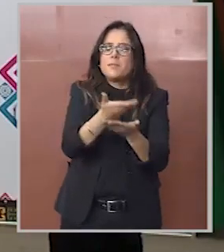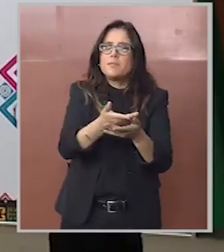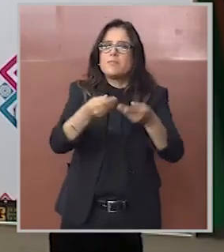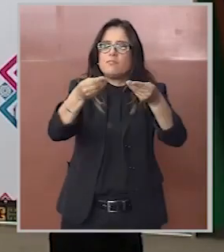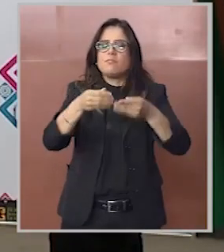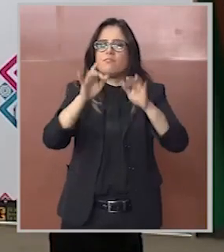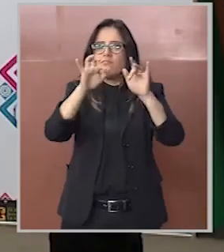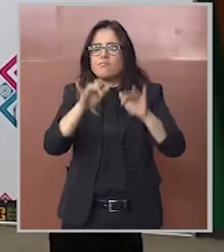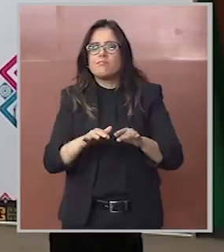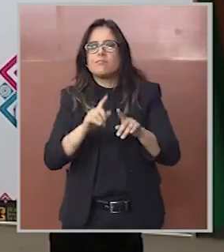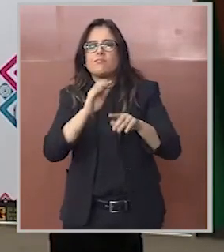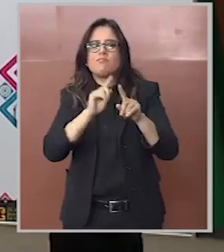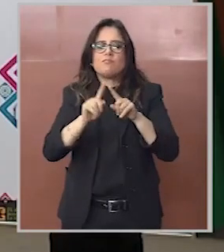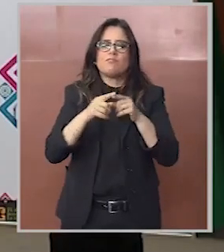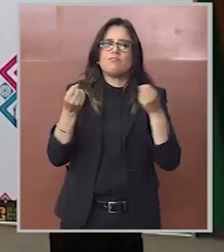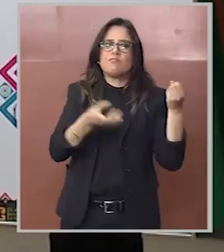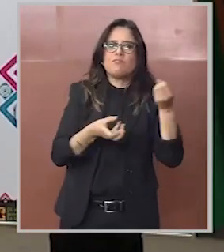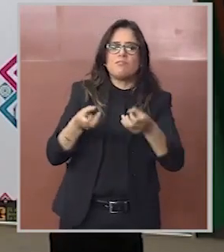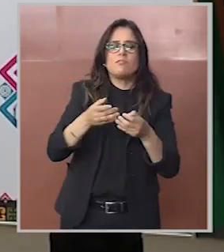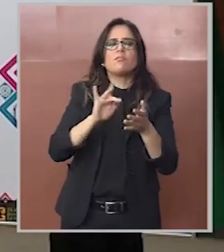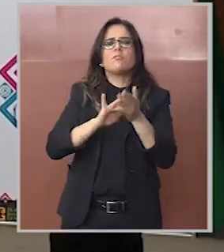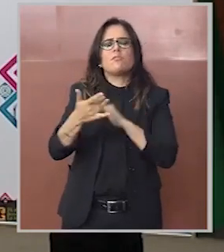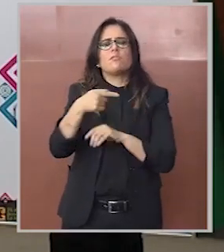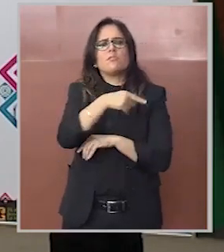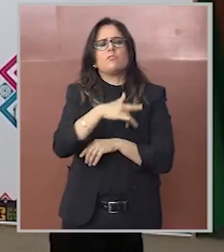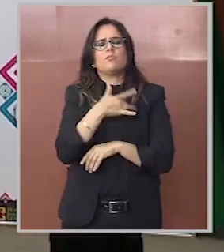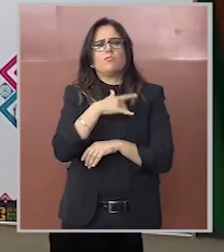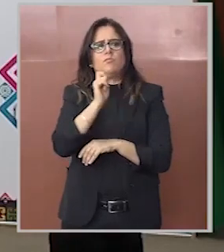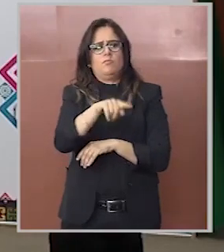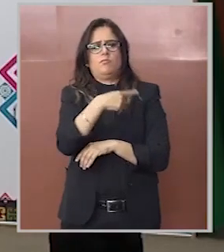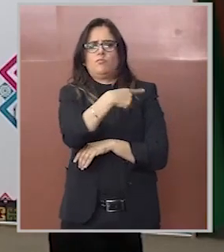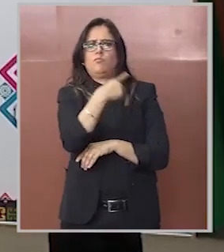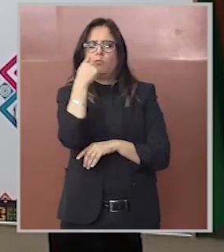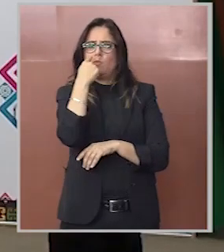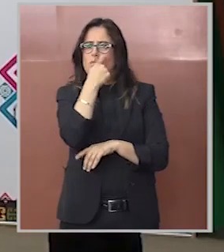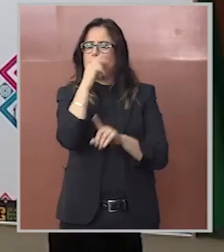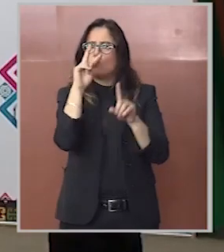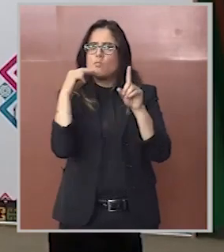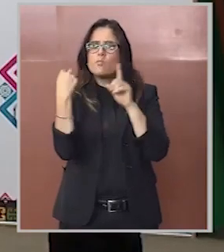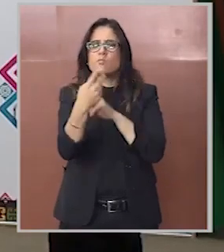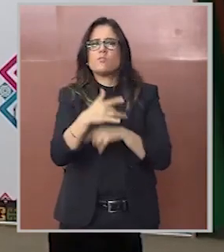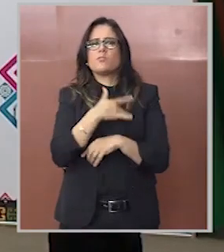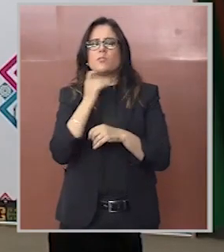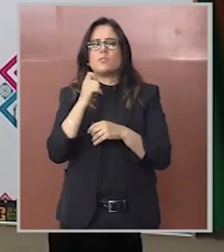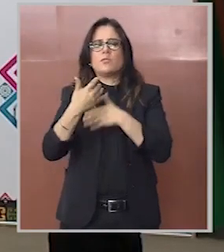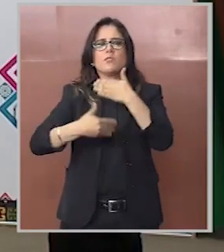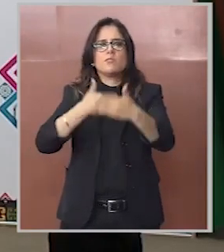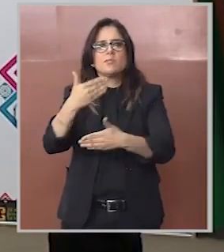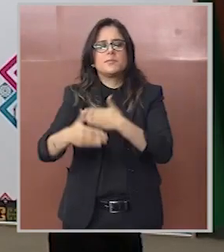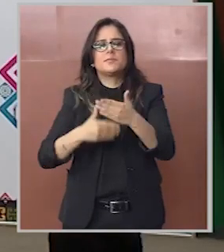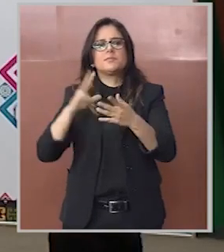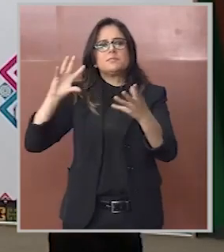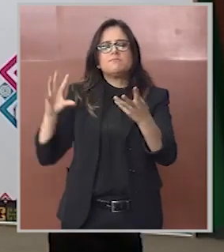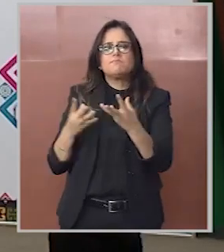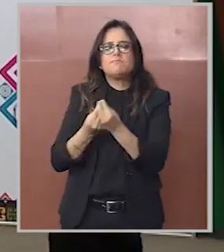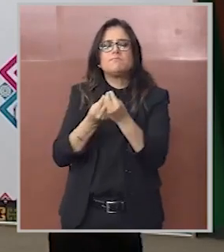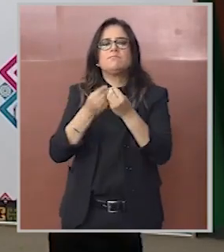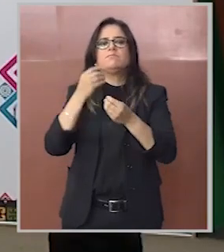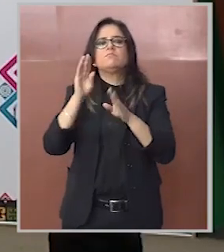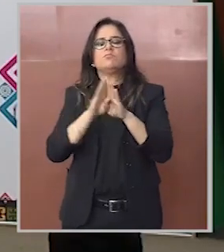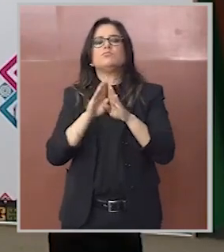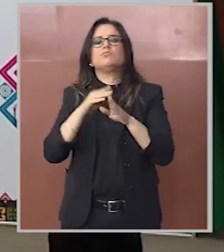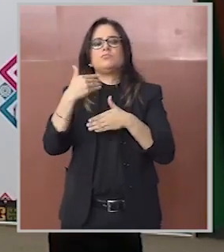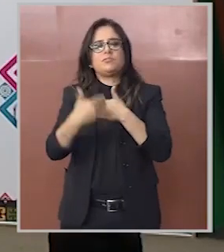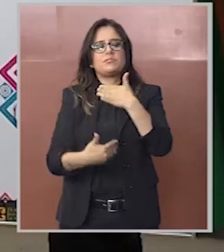la federación Gracias también por esta perspectiva sobre la evolución los retos est sitos históricos que han ido pavimentando el